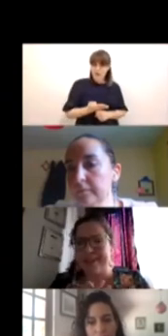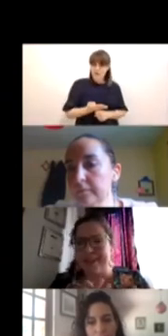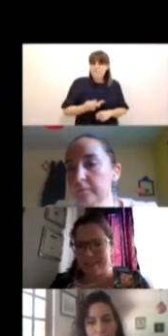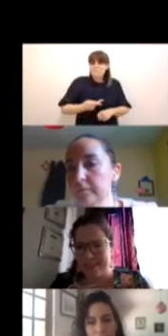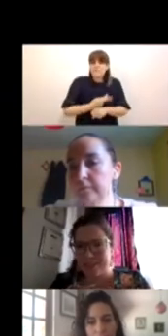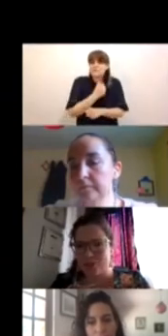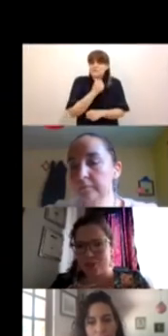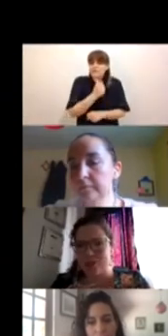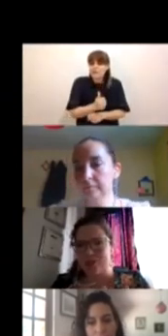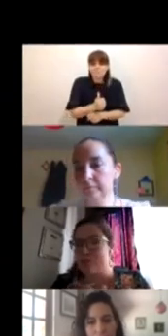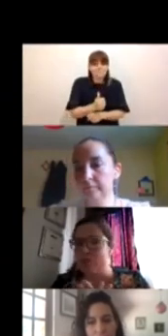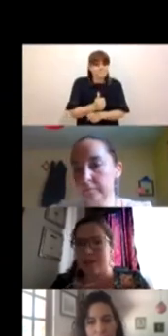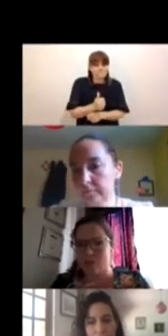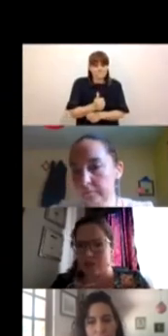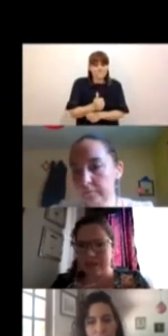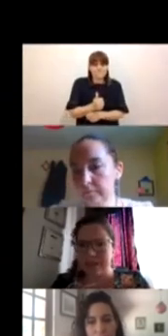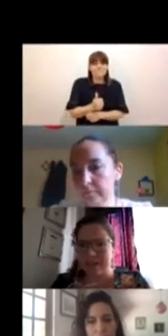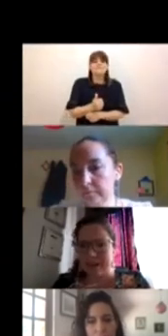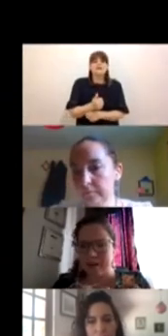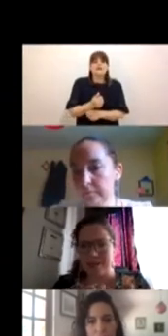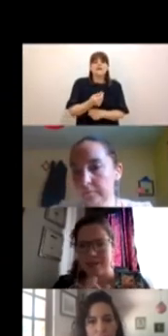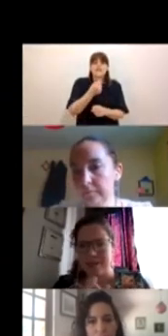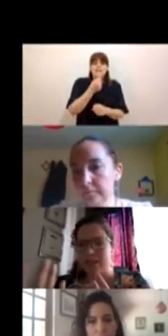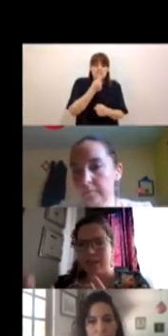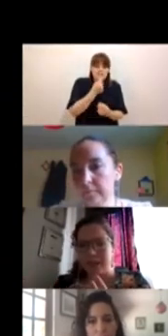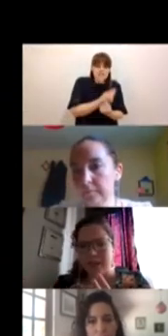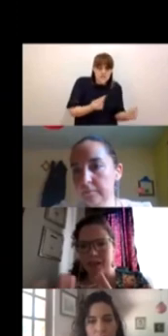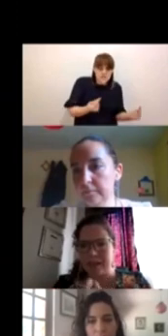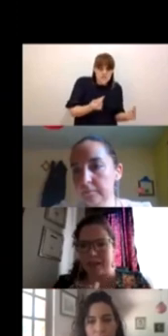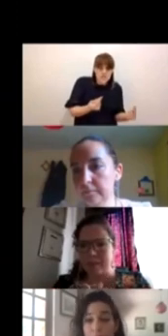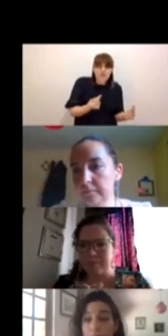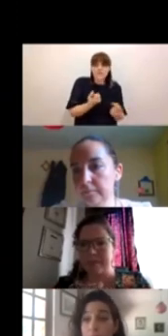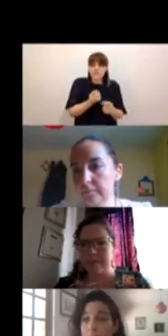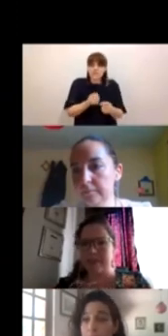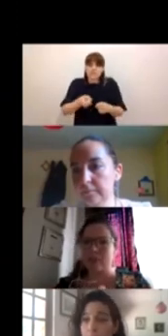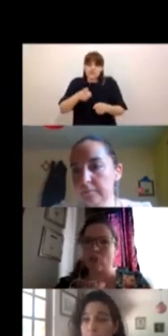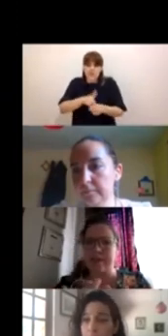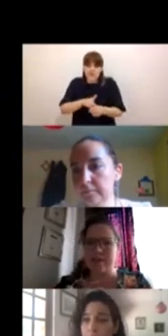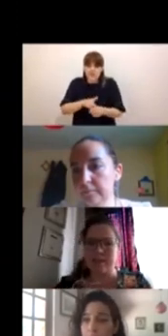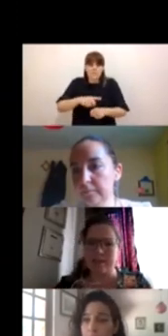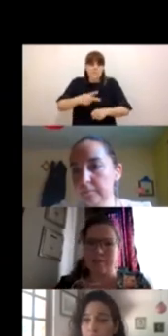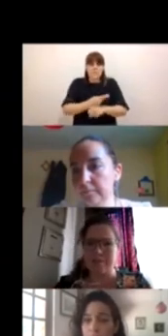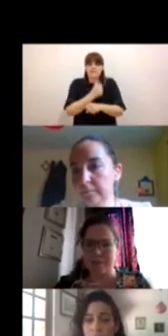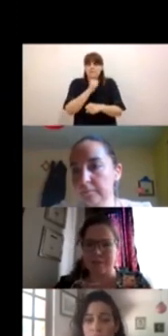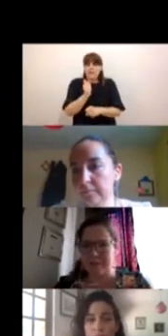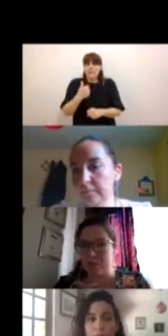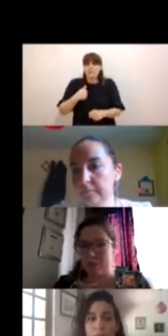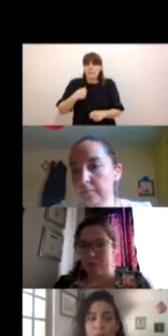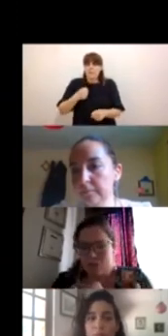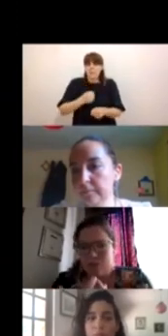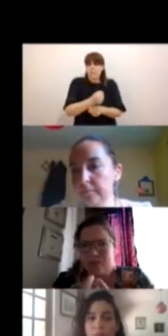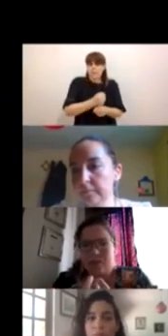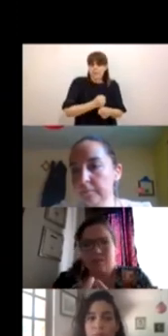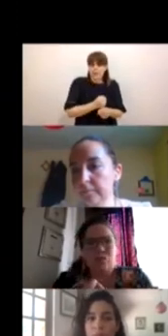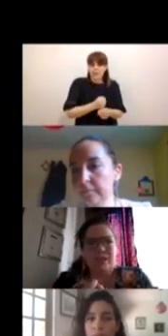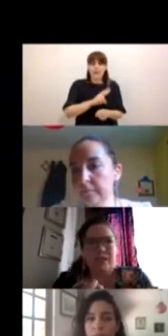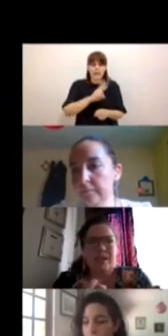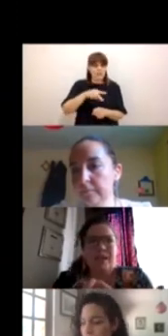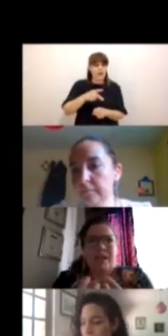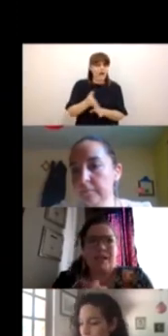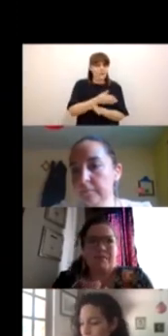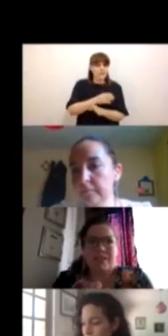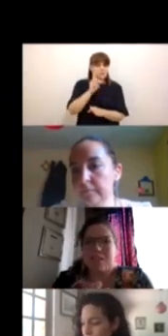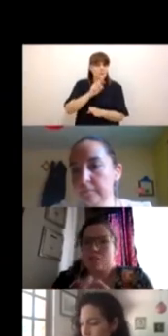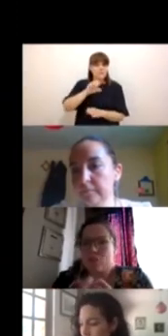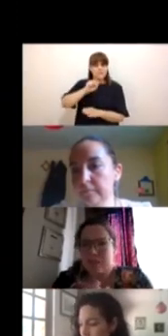las niñas y los niños y sobre la sociedad en general la verdad es que el tema que toca Sandra para mí es muy muy sensible porque